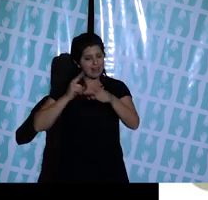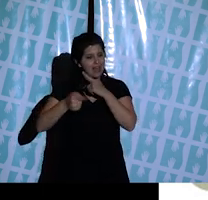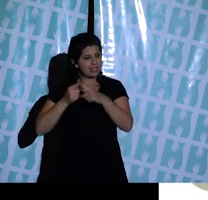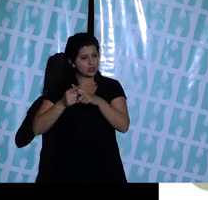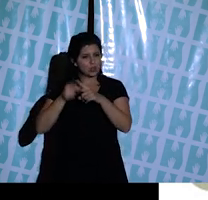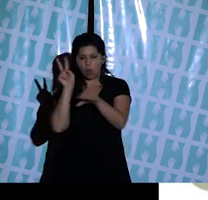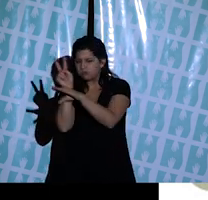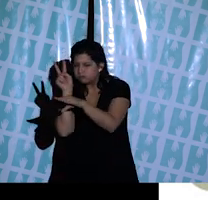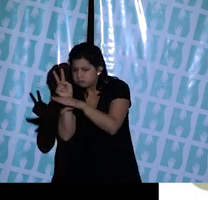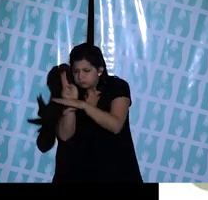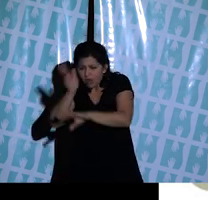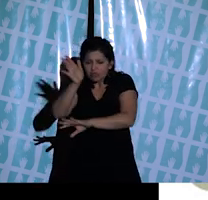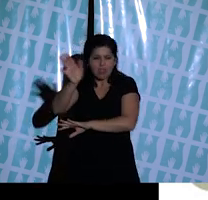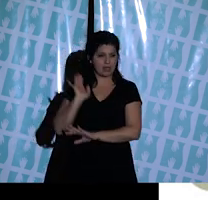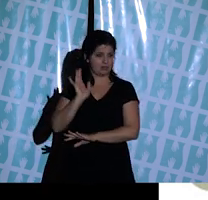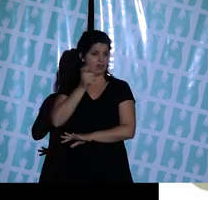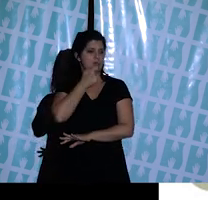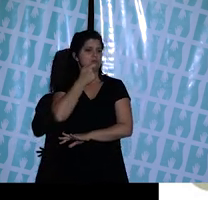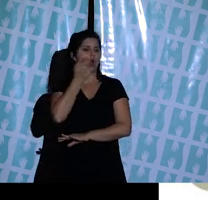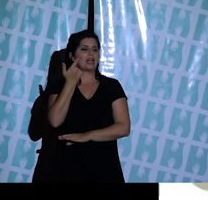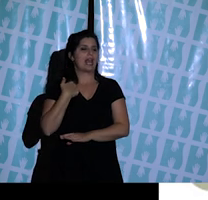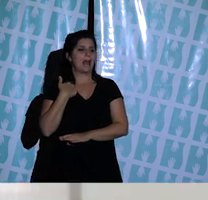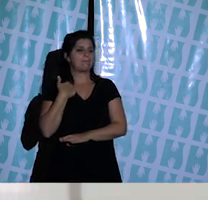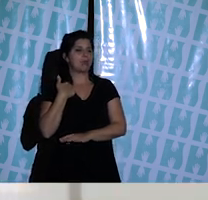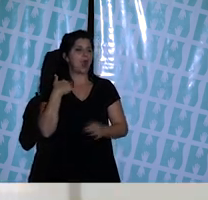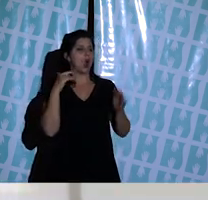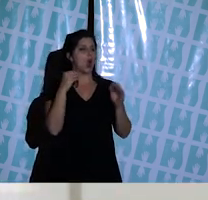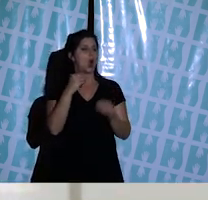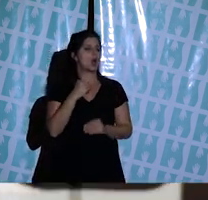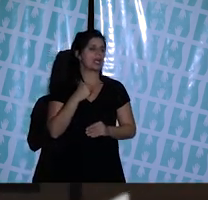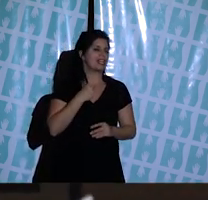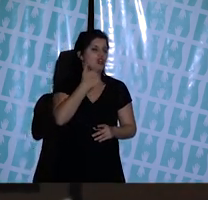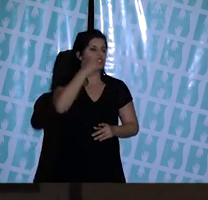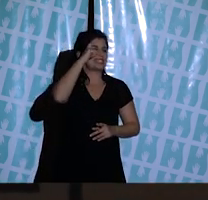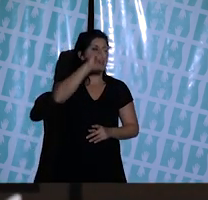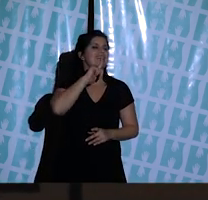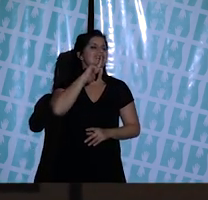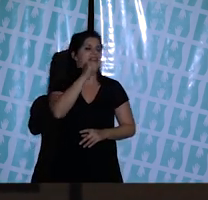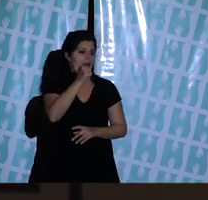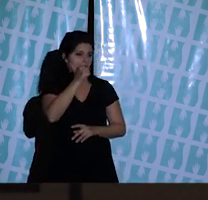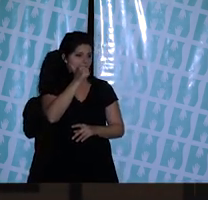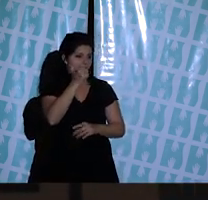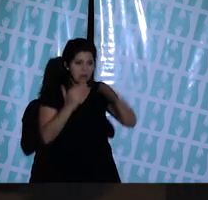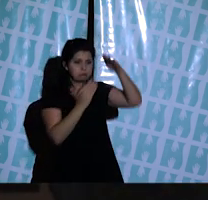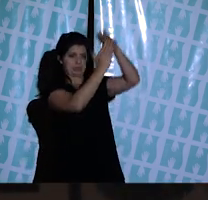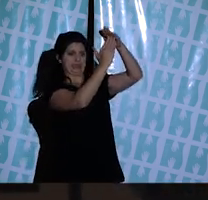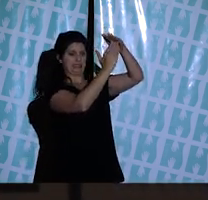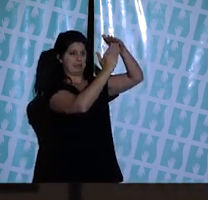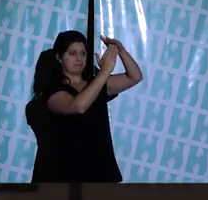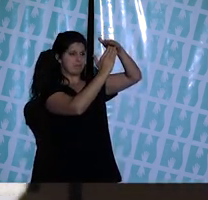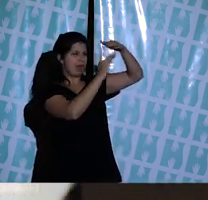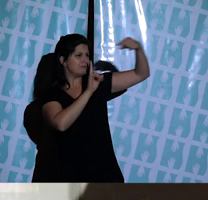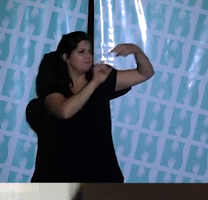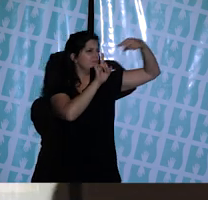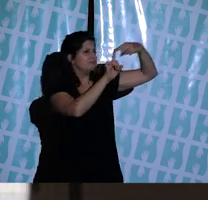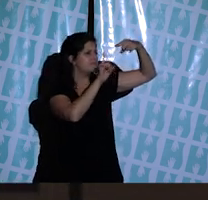alguien con un líder de una secta, ¿entienden? Y esto también tiene este componente adictivo, ¿eh? ¿No? Son las mismas personas